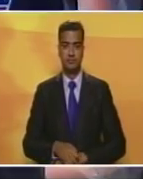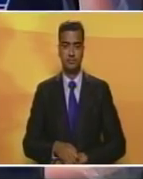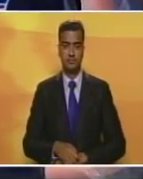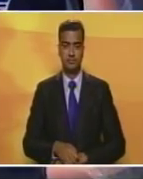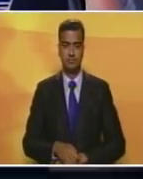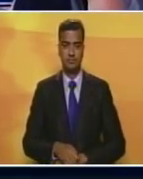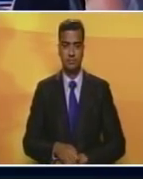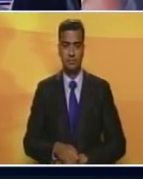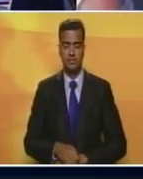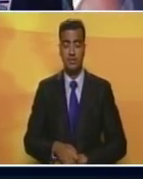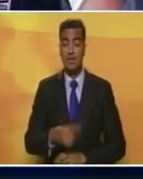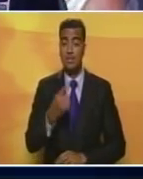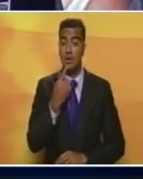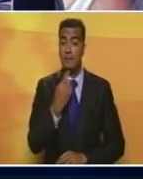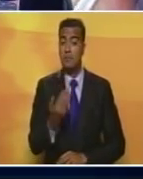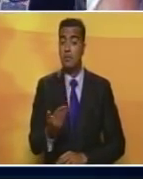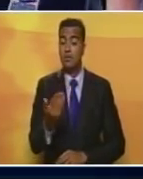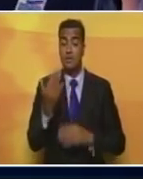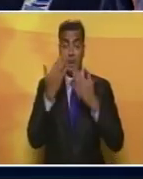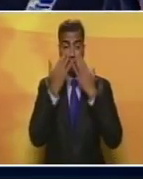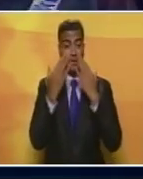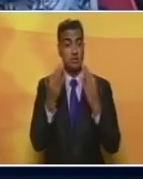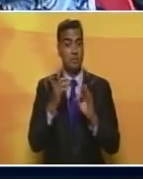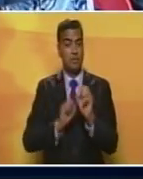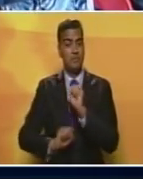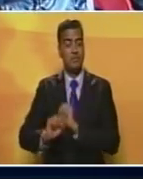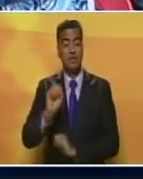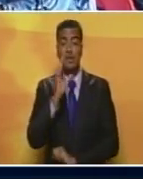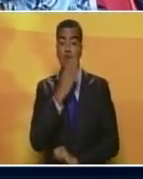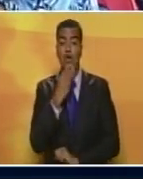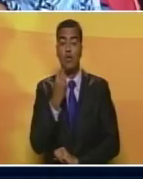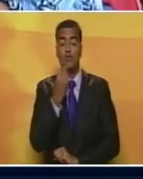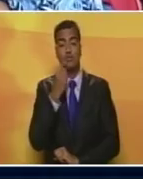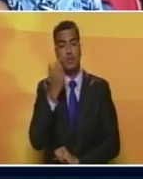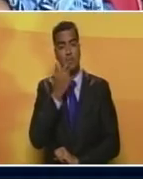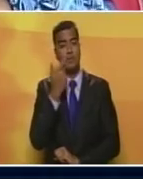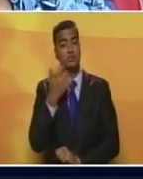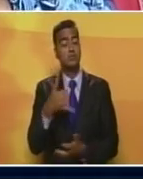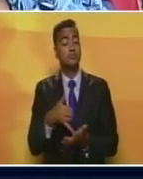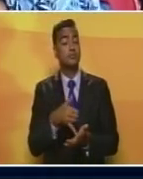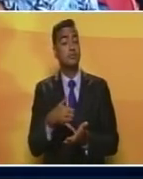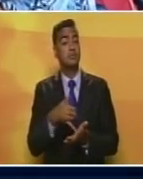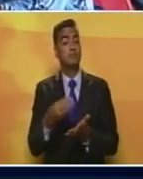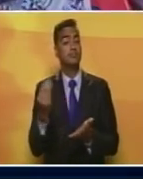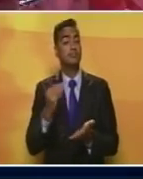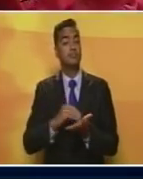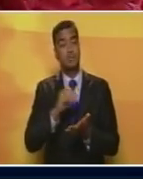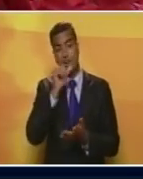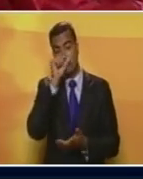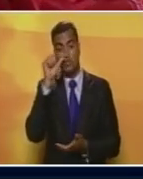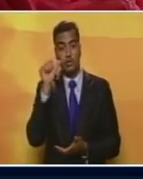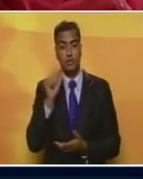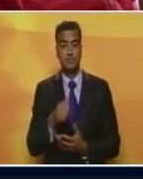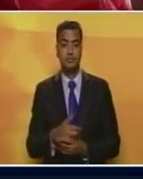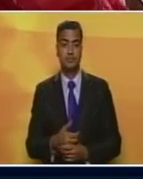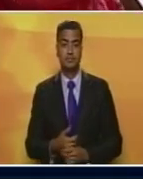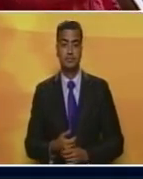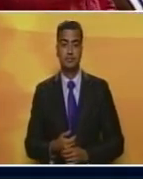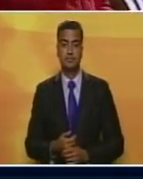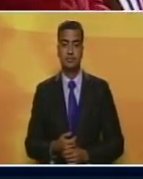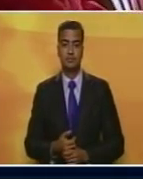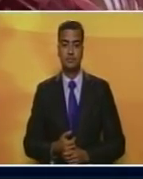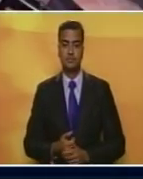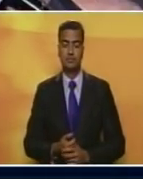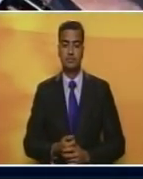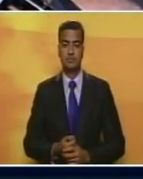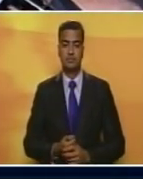Pedro Grillo, destacó que a través del Sistema Nacional de Tratamiento a las Adicciones se reinsertarán a la sociedad a personas que han tenido